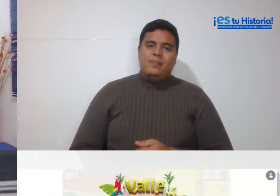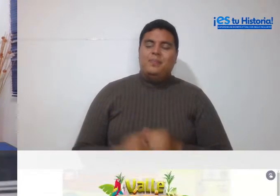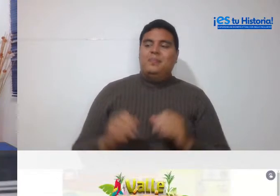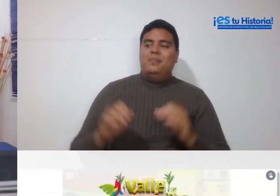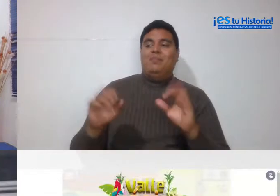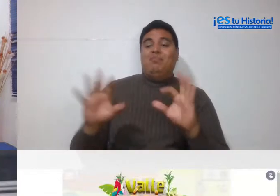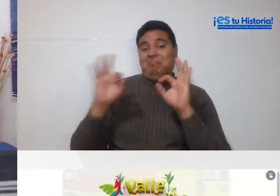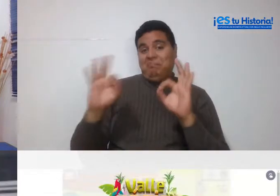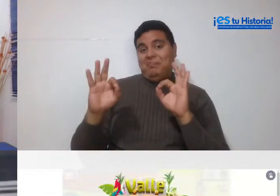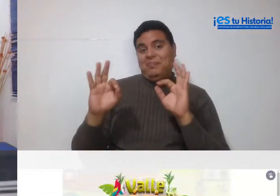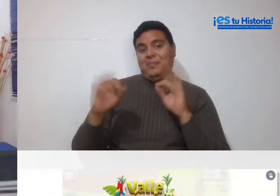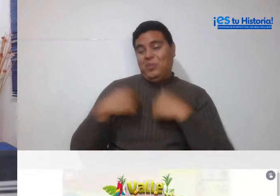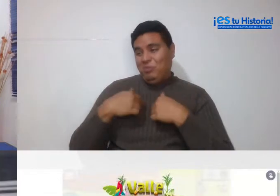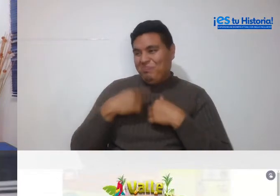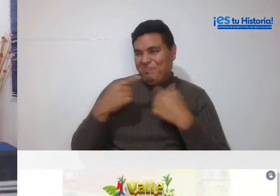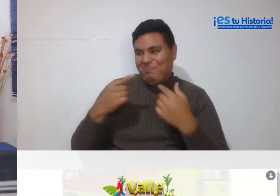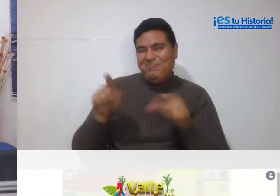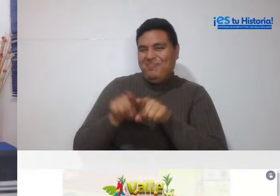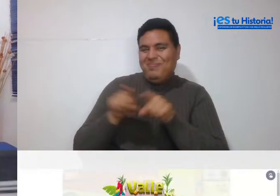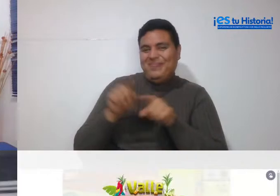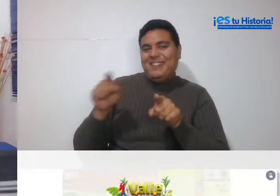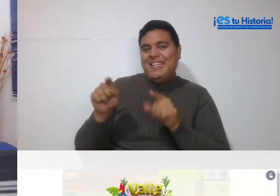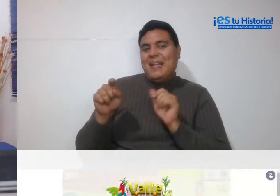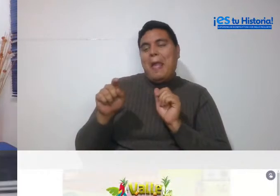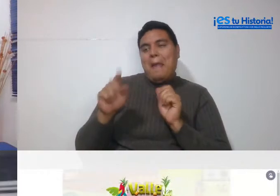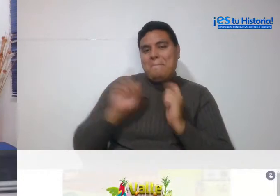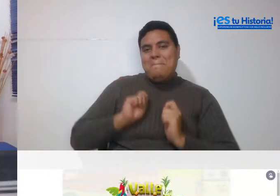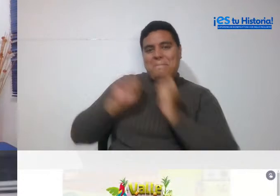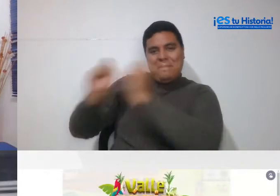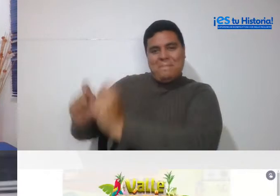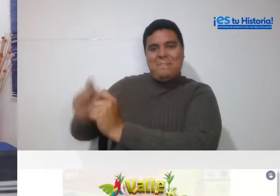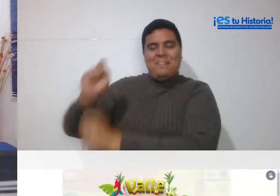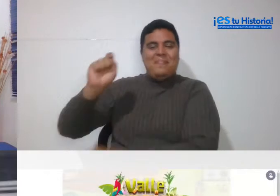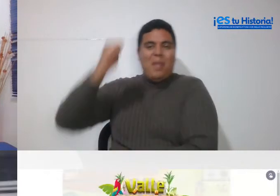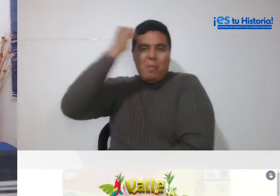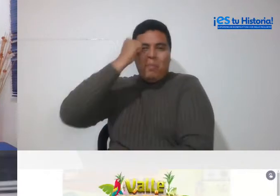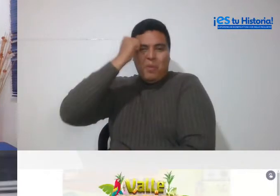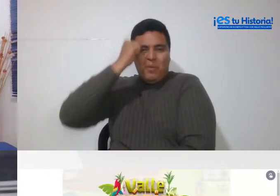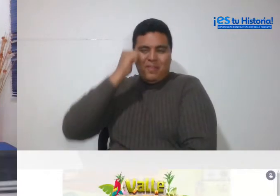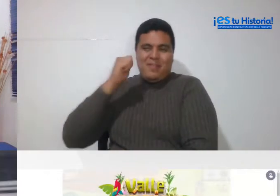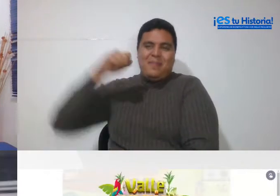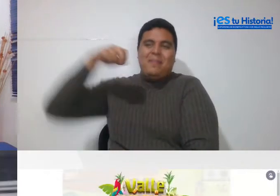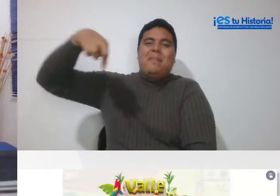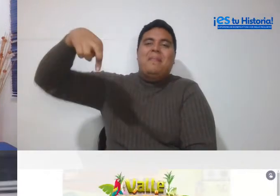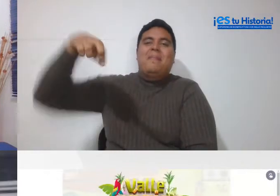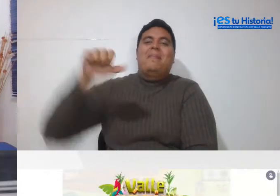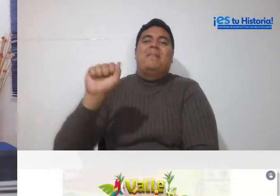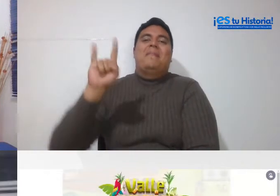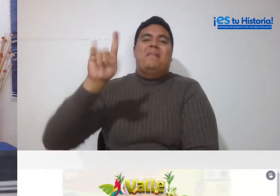yo lo voy a dejar con el profe que está a cargo de Emanuel, ¿sí? Que es el profesor Pablo. Listo.